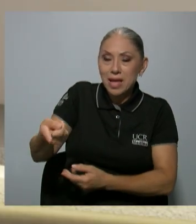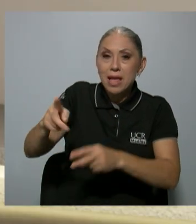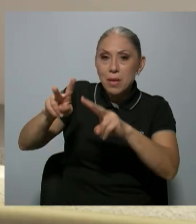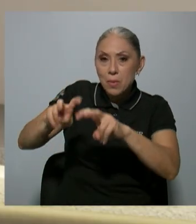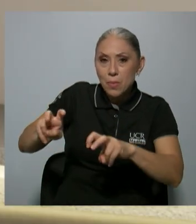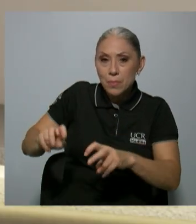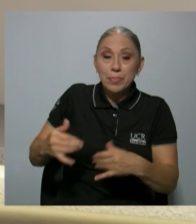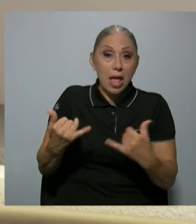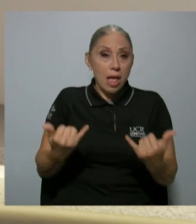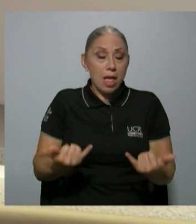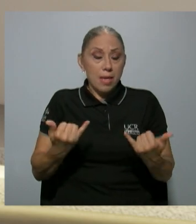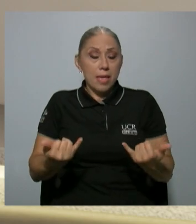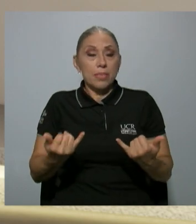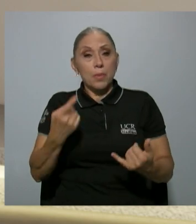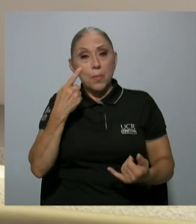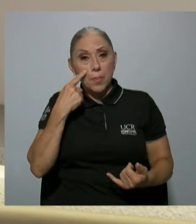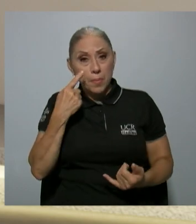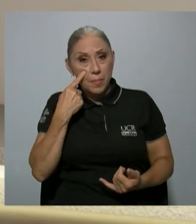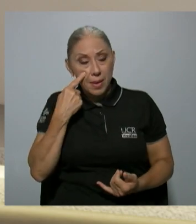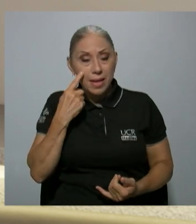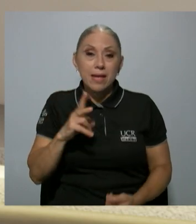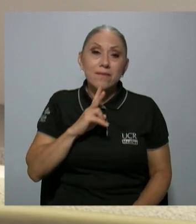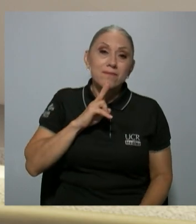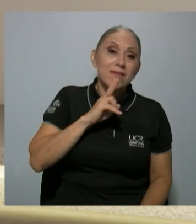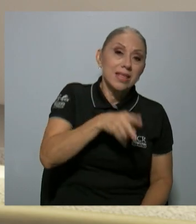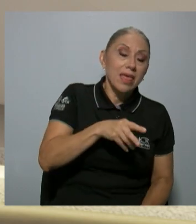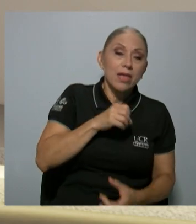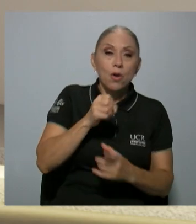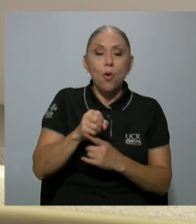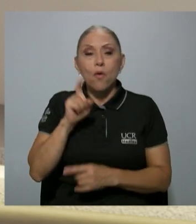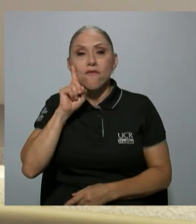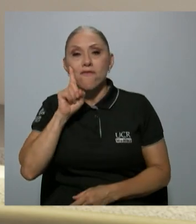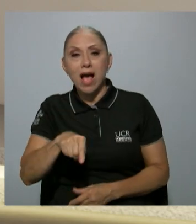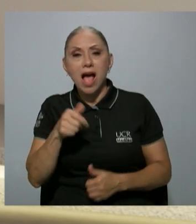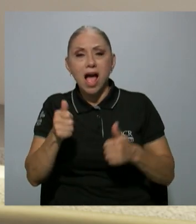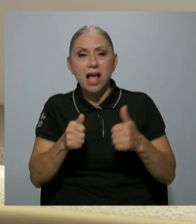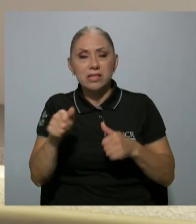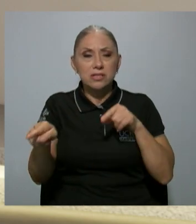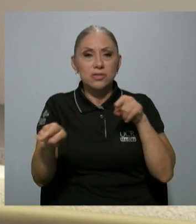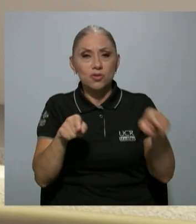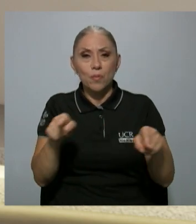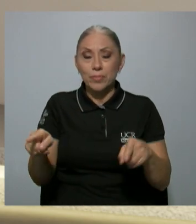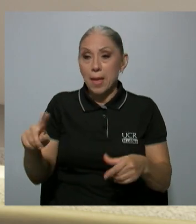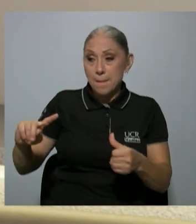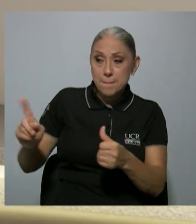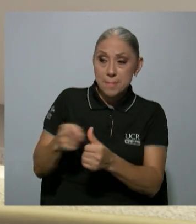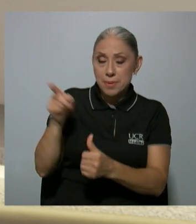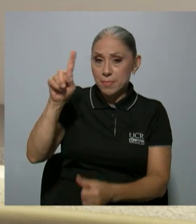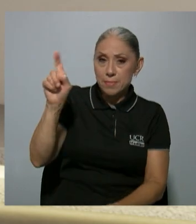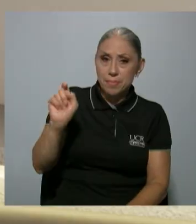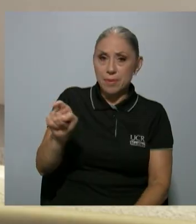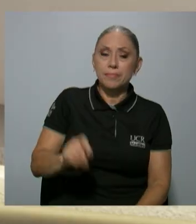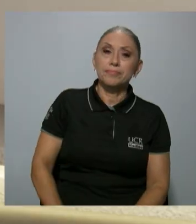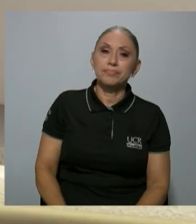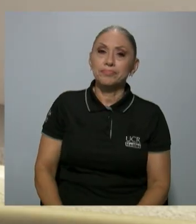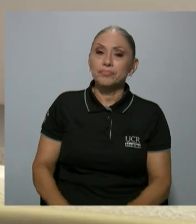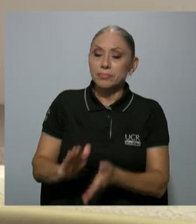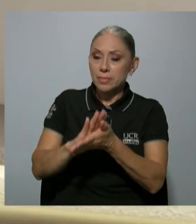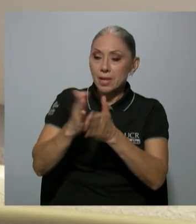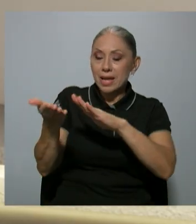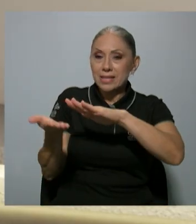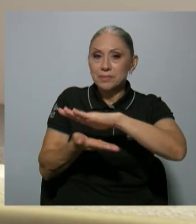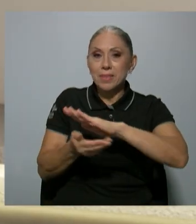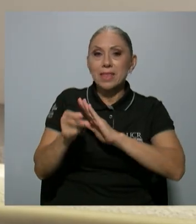vamos de inmediato entonces con verdadero o falso y vamos con la primera interrogante. El expediente